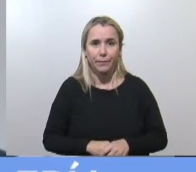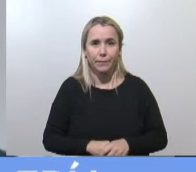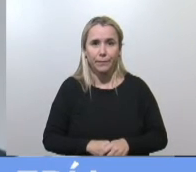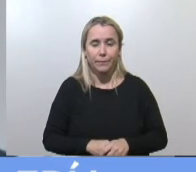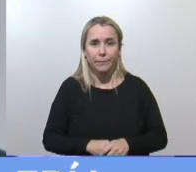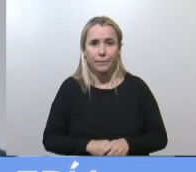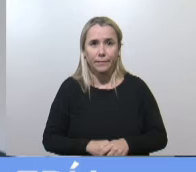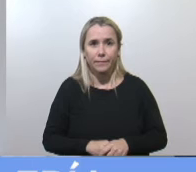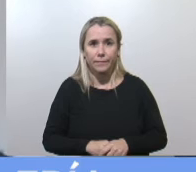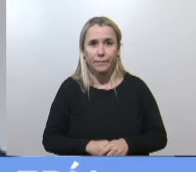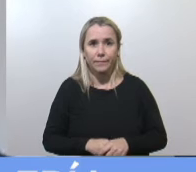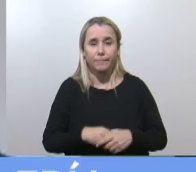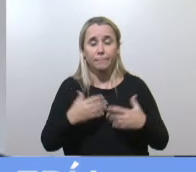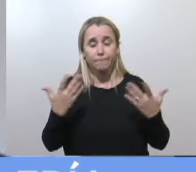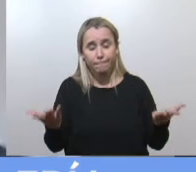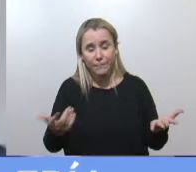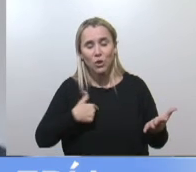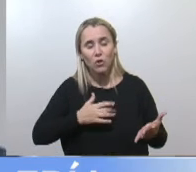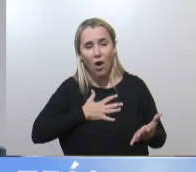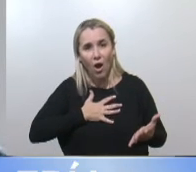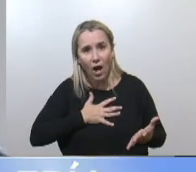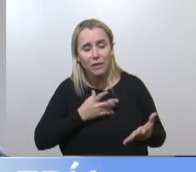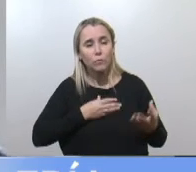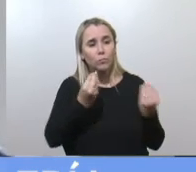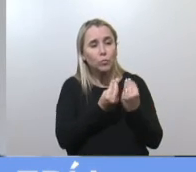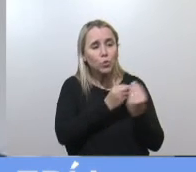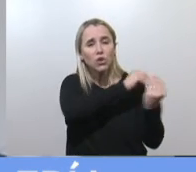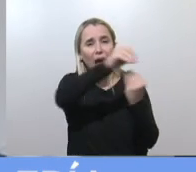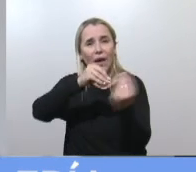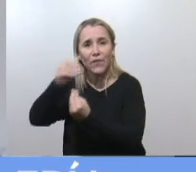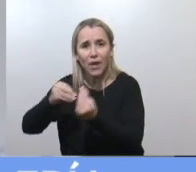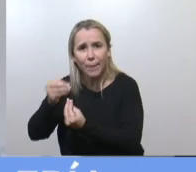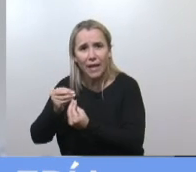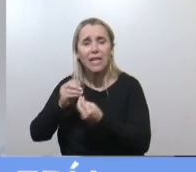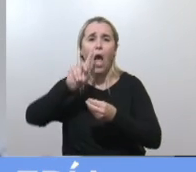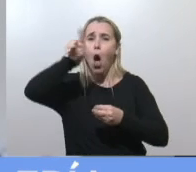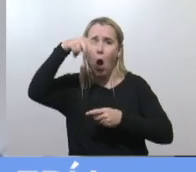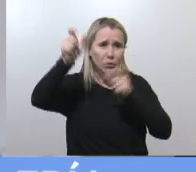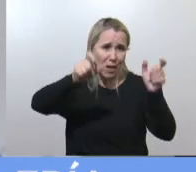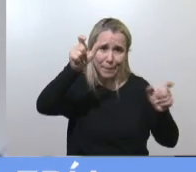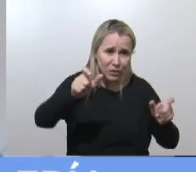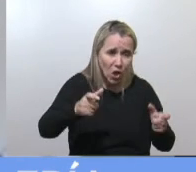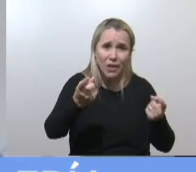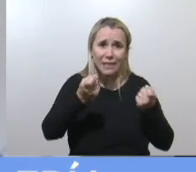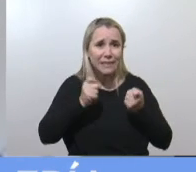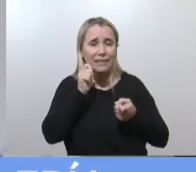Gran beneplácito siento por las numerosas familias y otros usuarios que serán